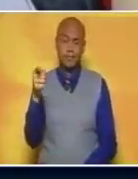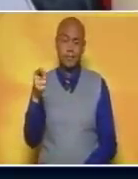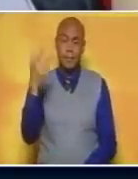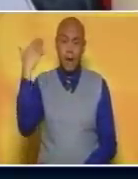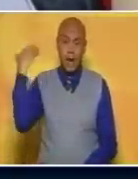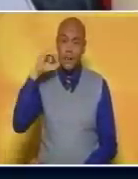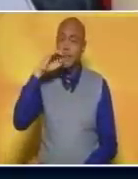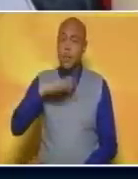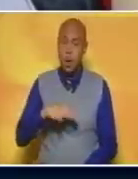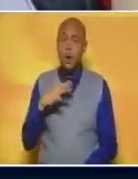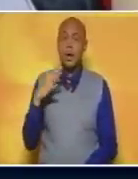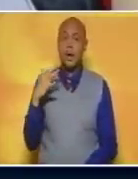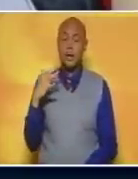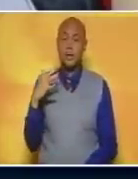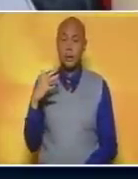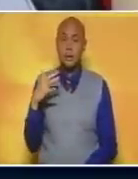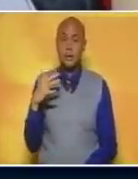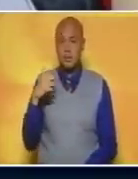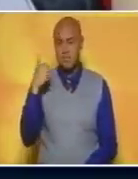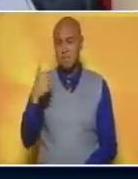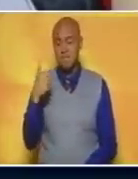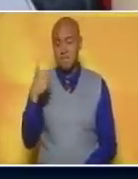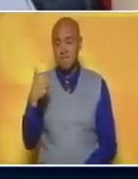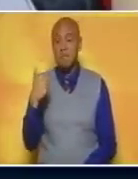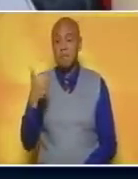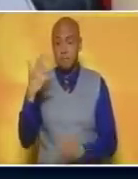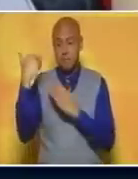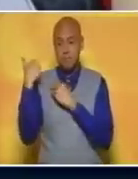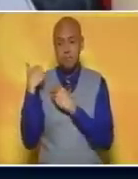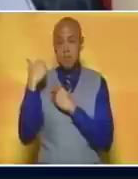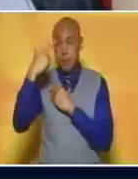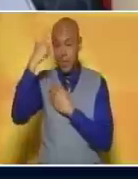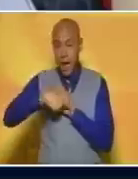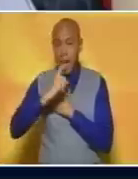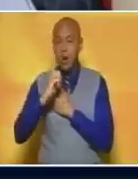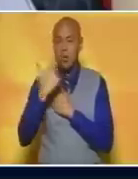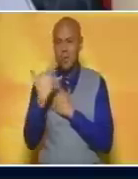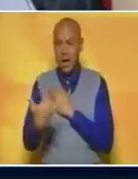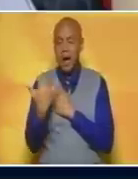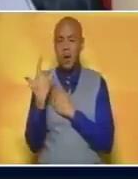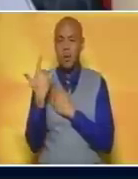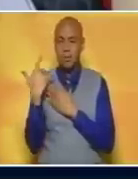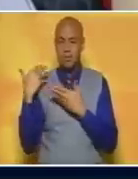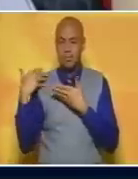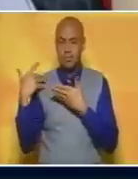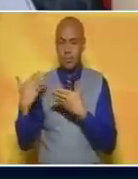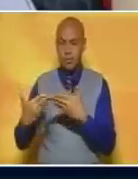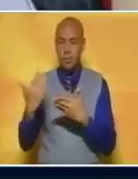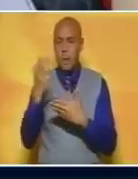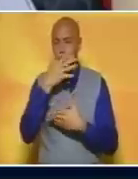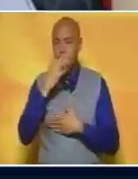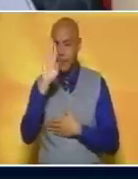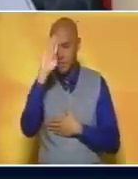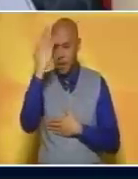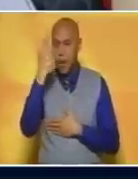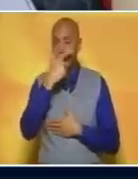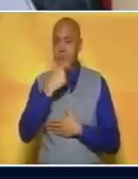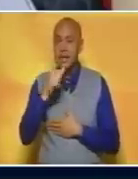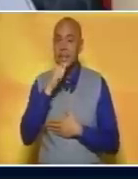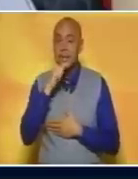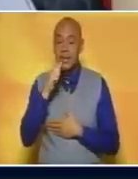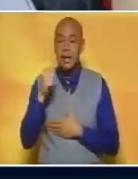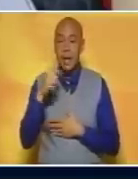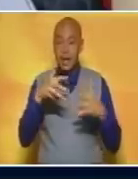un organismo responsable y serio y se ha convertido en un instrumento de la